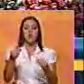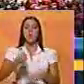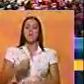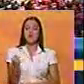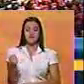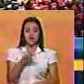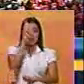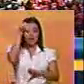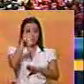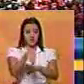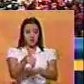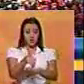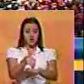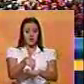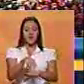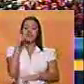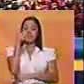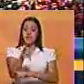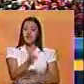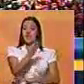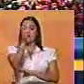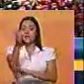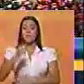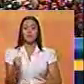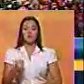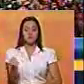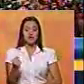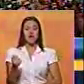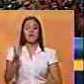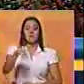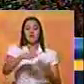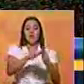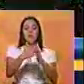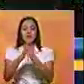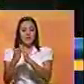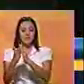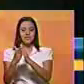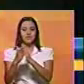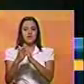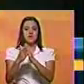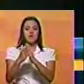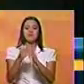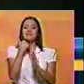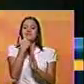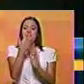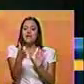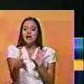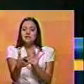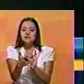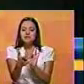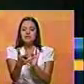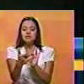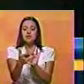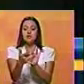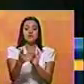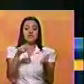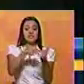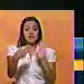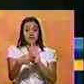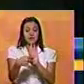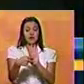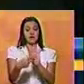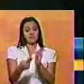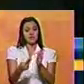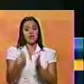Policía Nacional, nosotros debemos ir hacia la Policía Comunal, a la Policía de Proximidad. Que no quiere decir que los